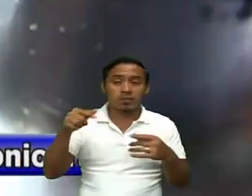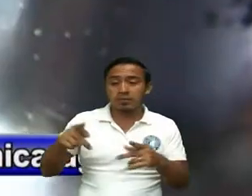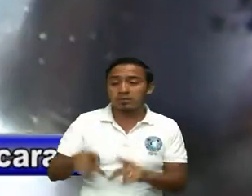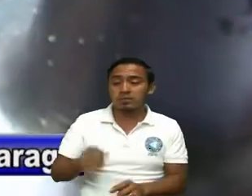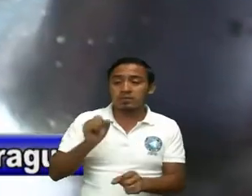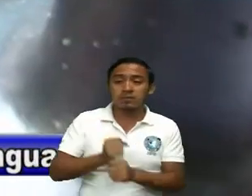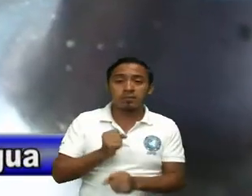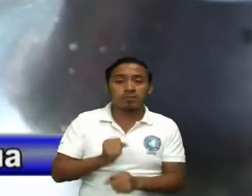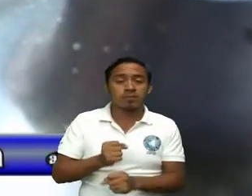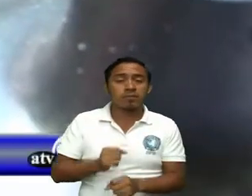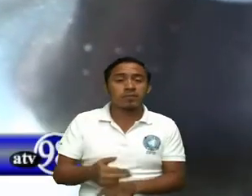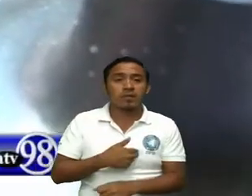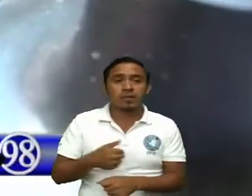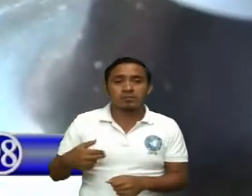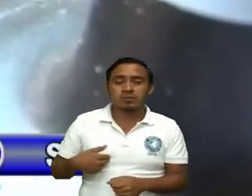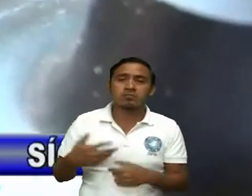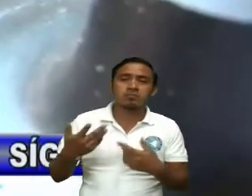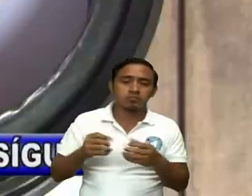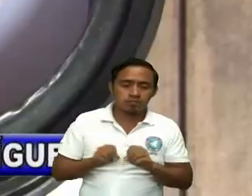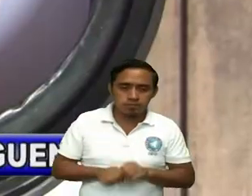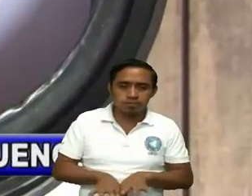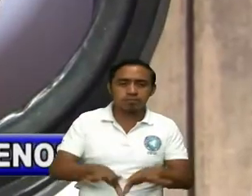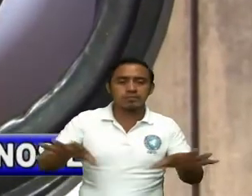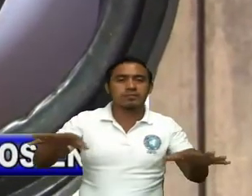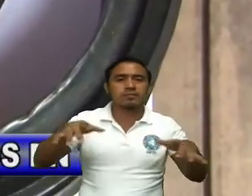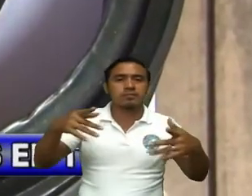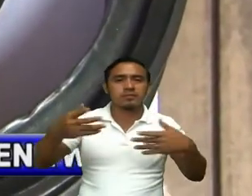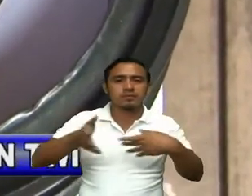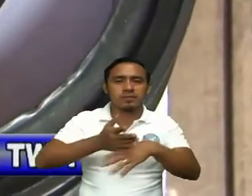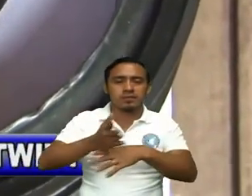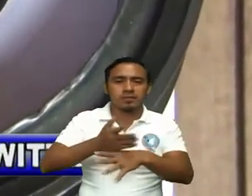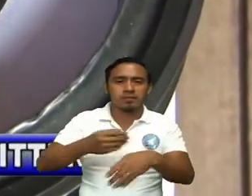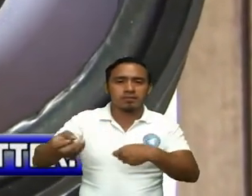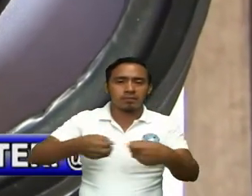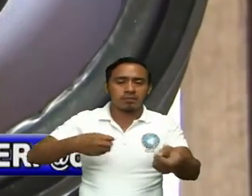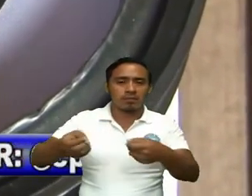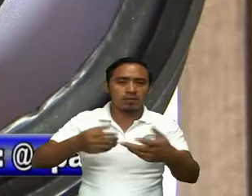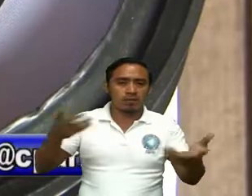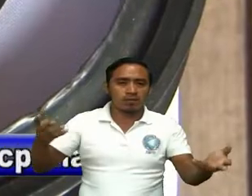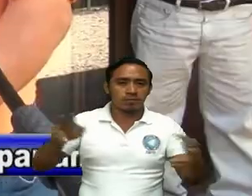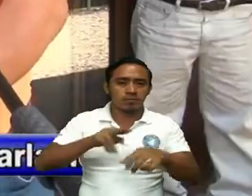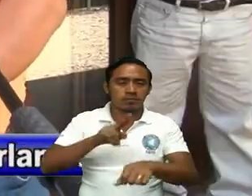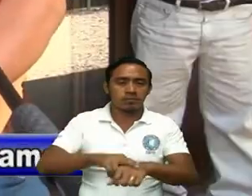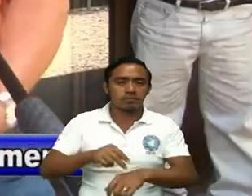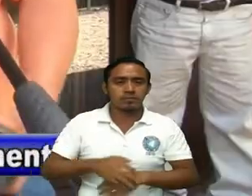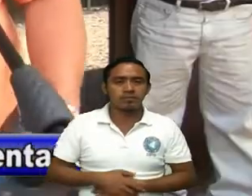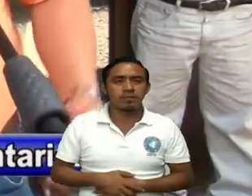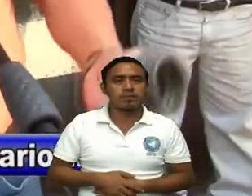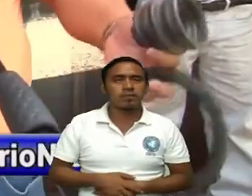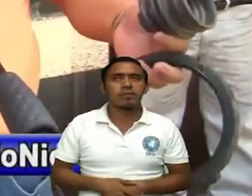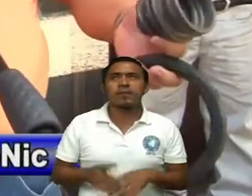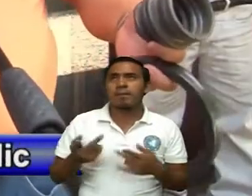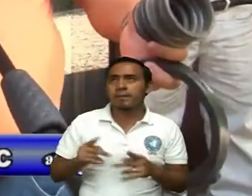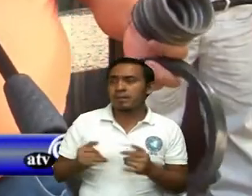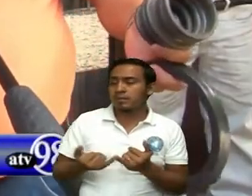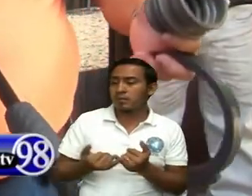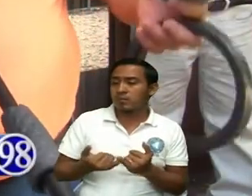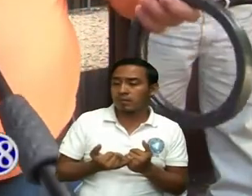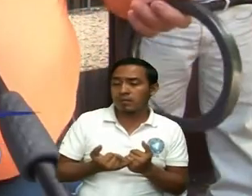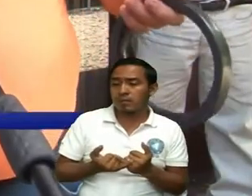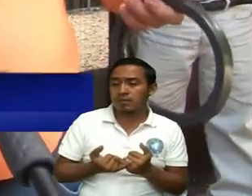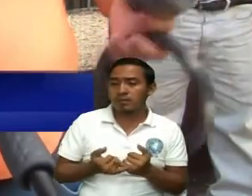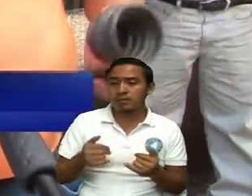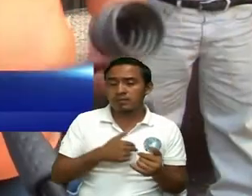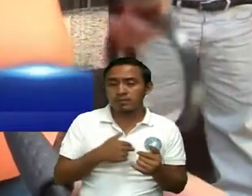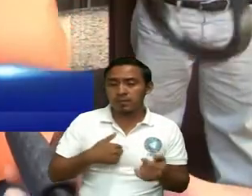recicladores de base ya están produciendo para abastecer el mercado nacional. Pero a la par del valor agregado se